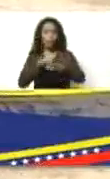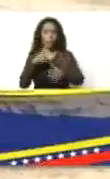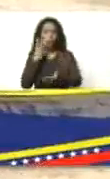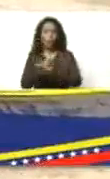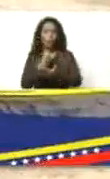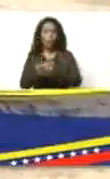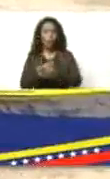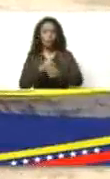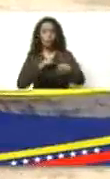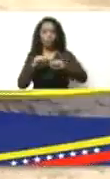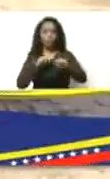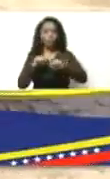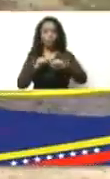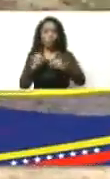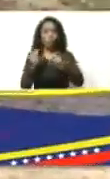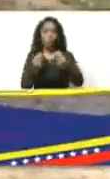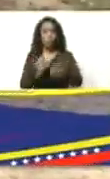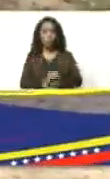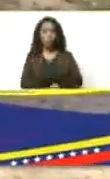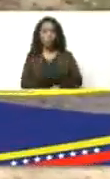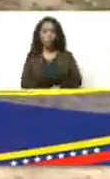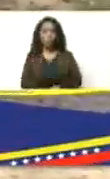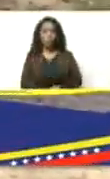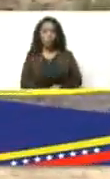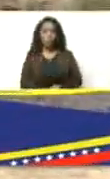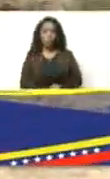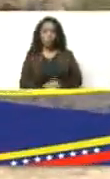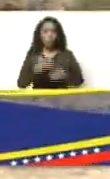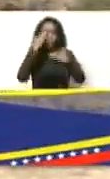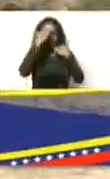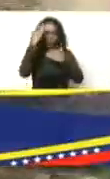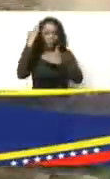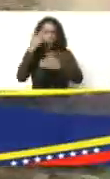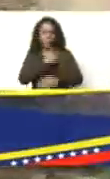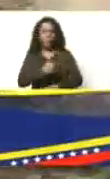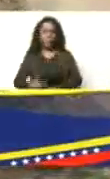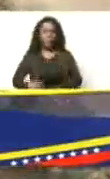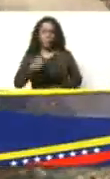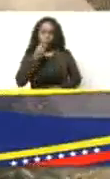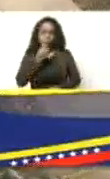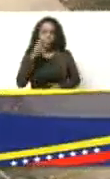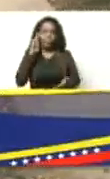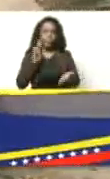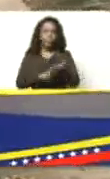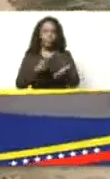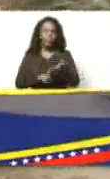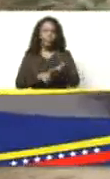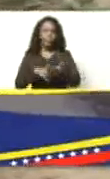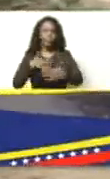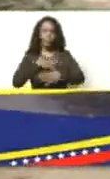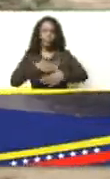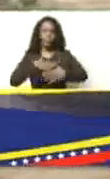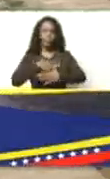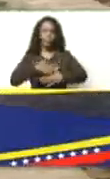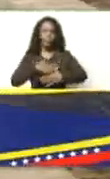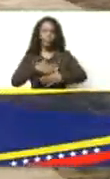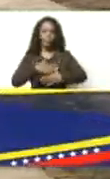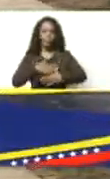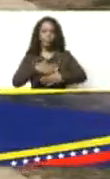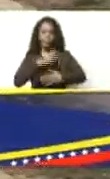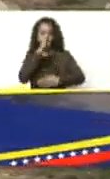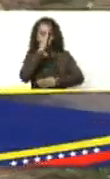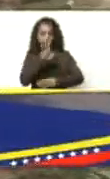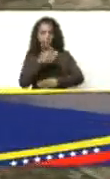viene dinamizando. Saludos, presidente. Bueno, realmente es un placer dirigirnos a